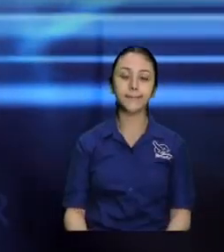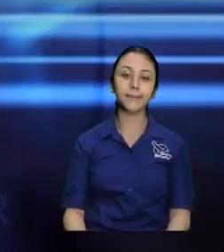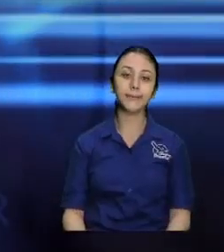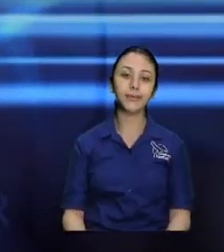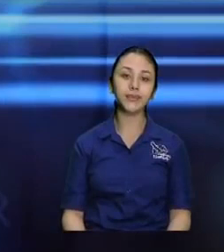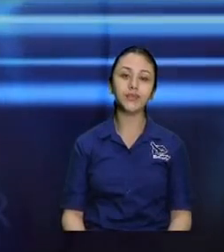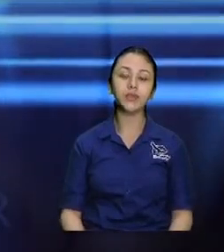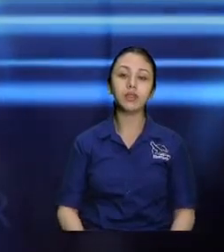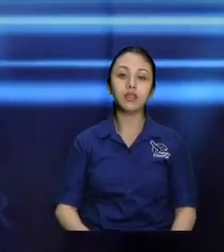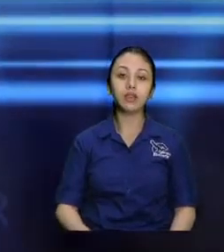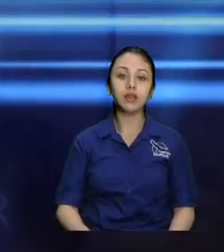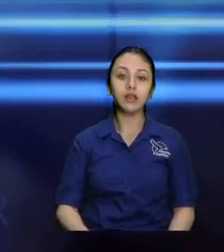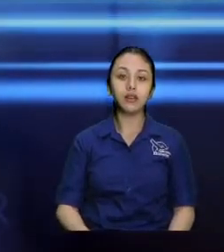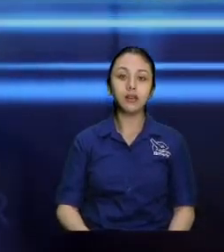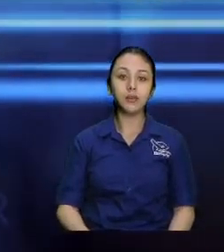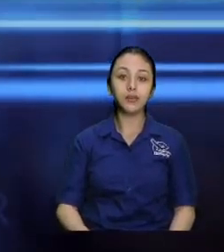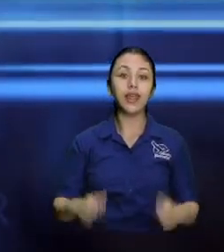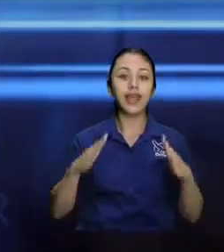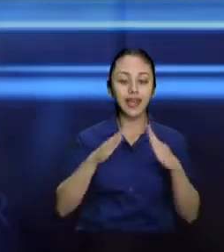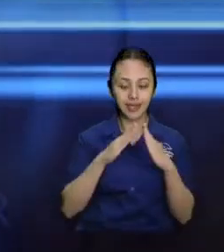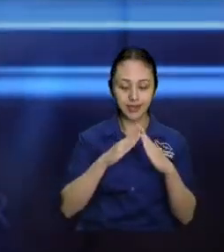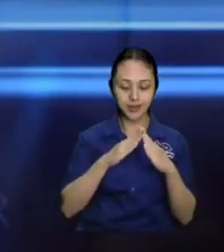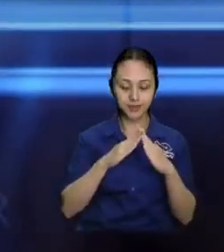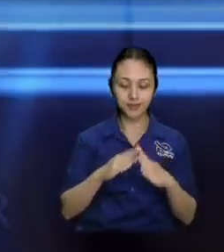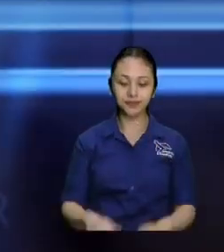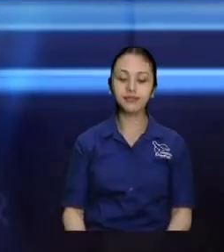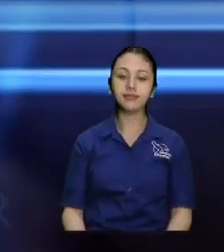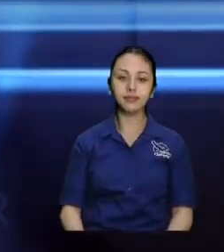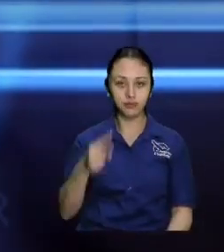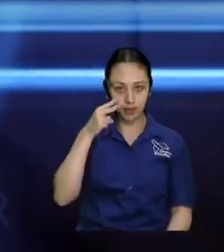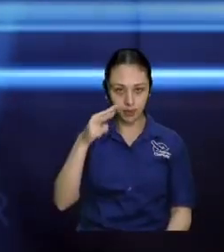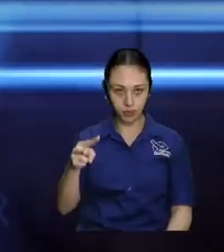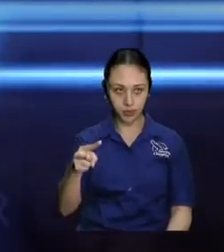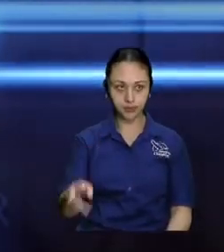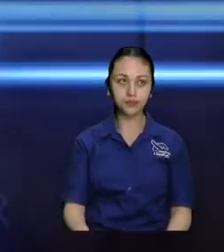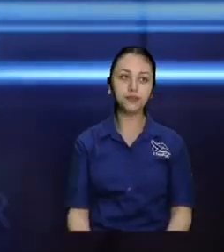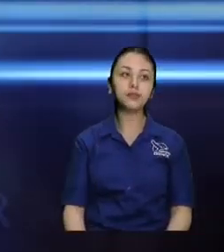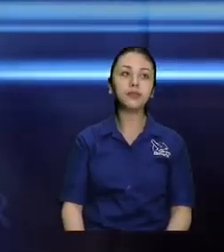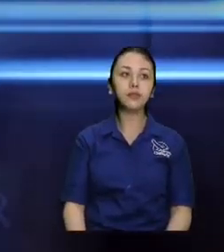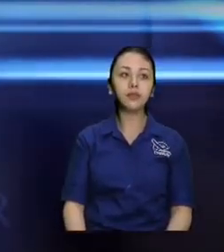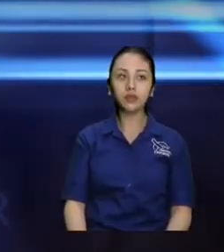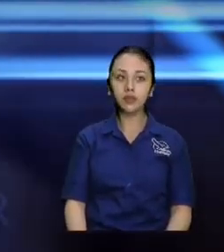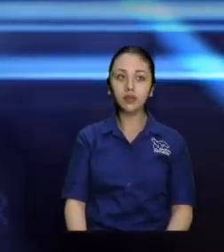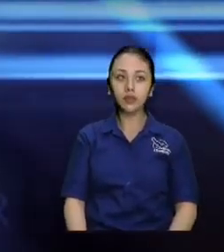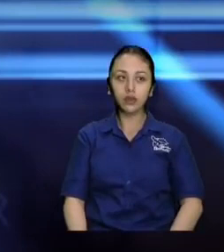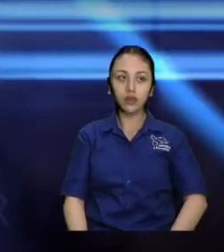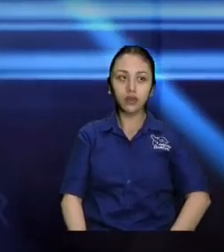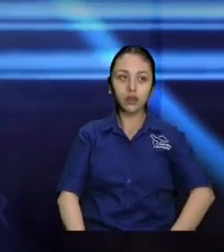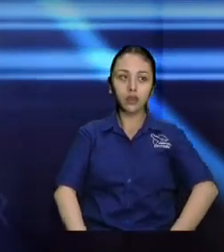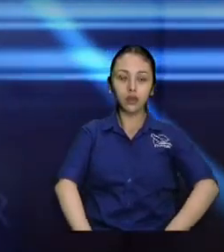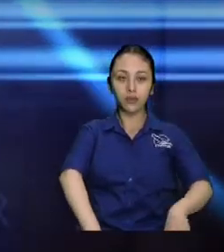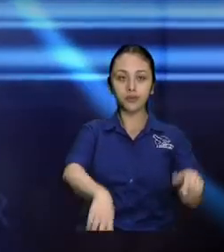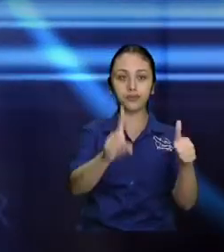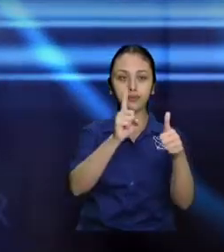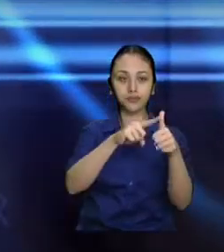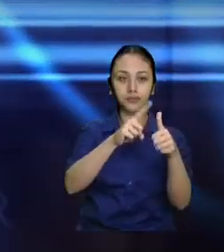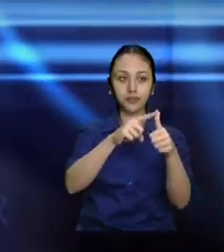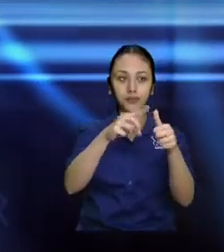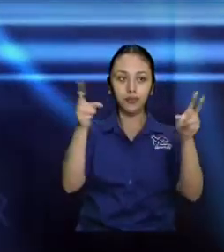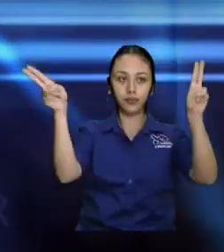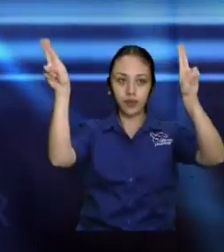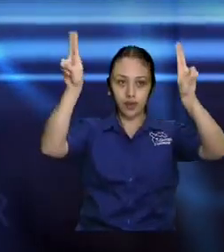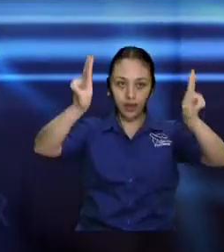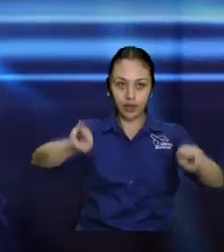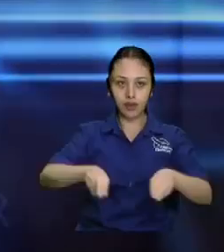En el hogar. Miremos pues, el valle que se suba, el monte que se baje,